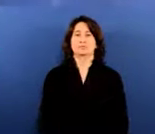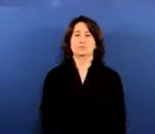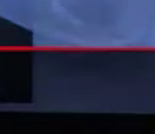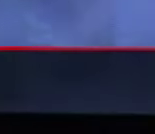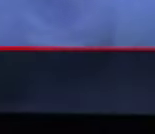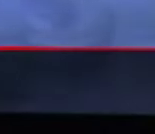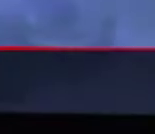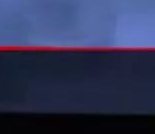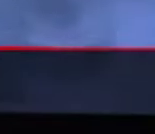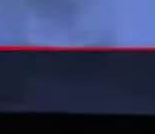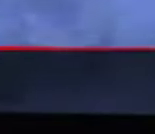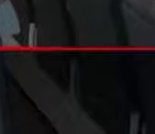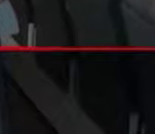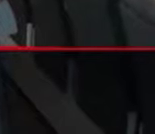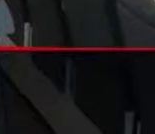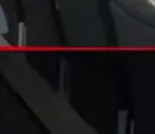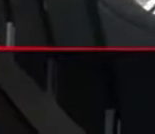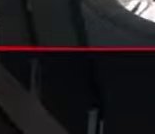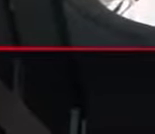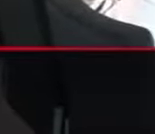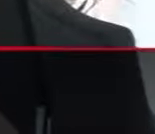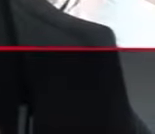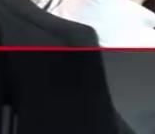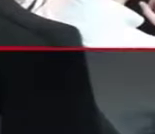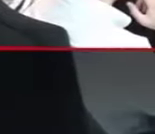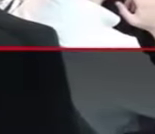Miren Josune Aristondo ha anunciado igualmente que, teniendo en